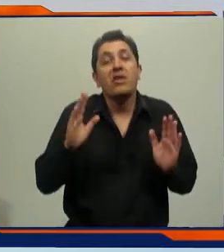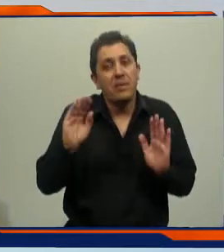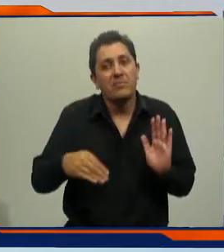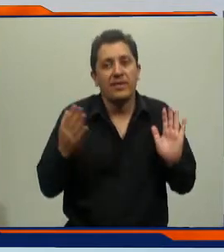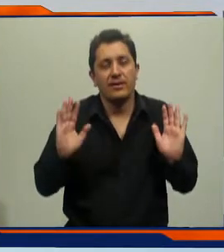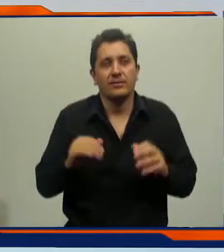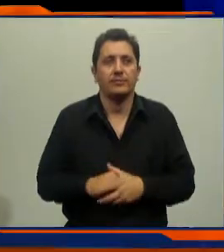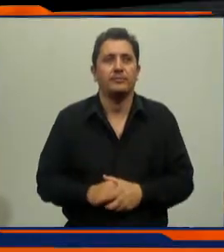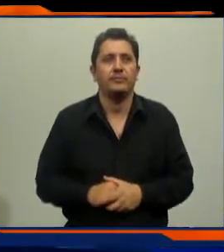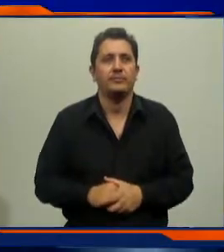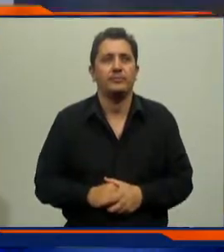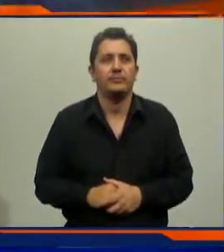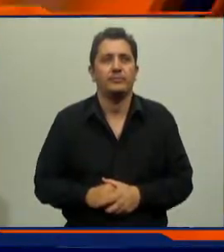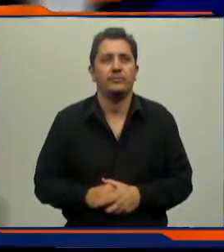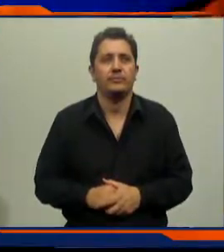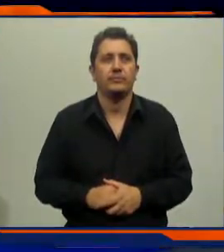A ver.